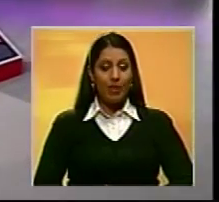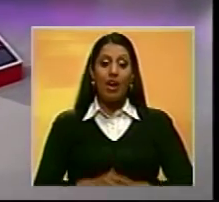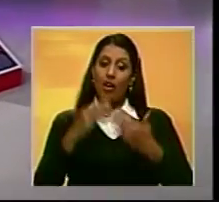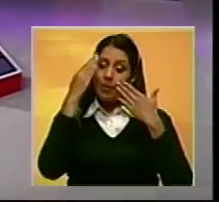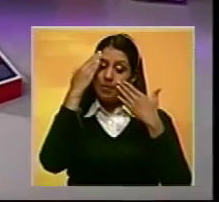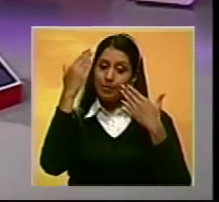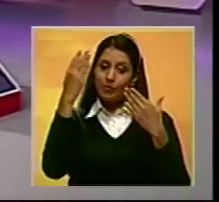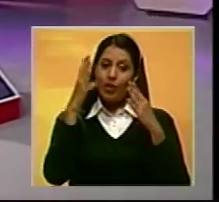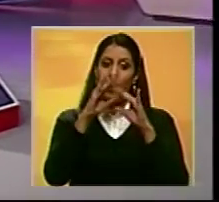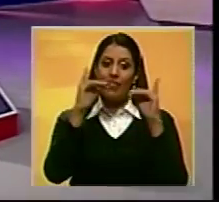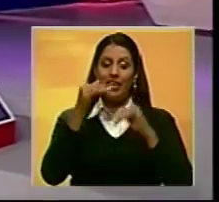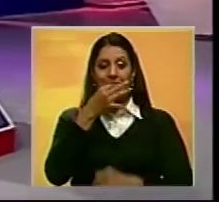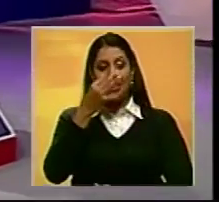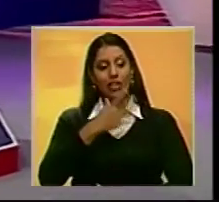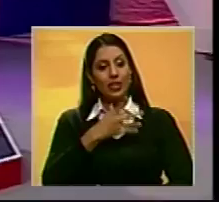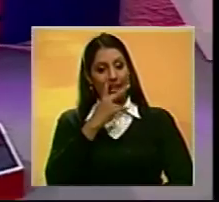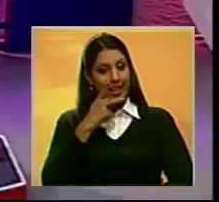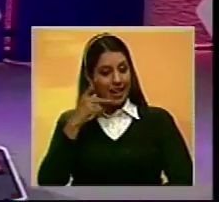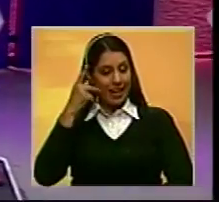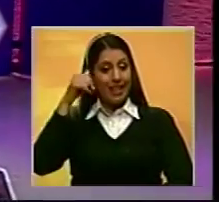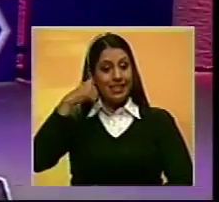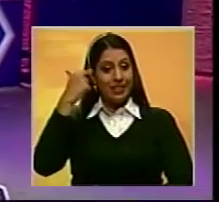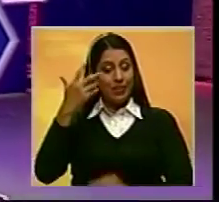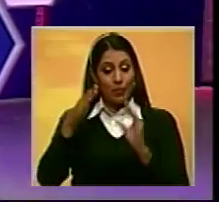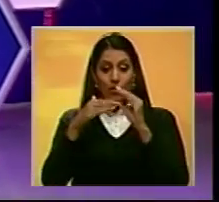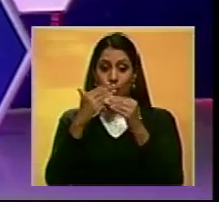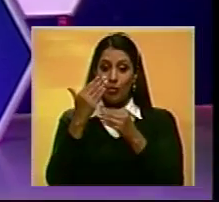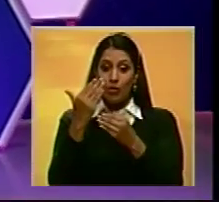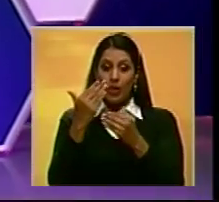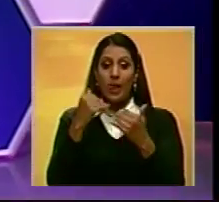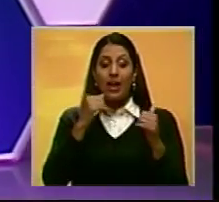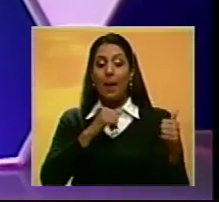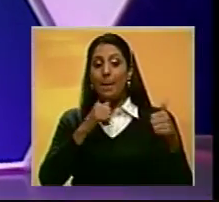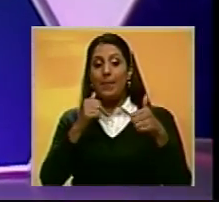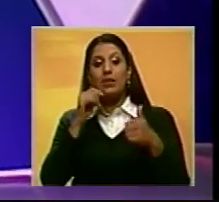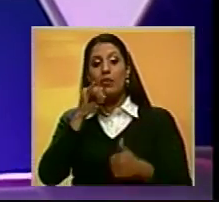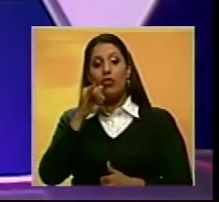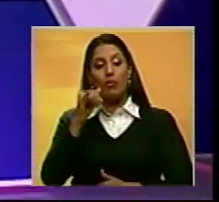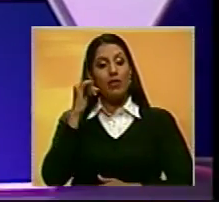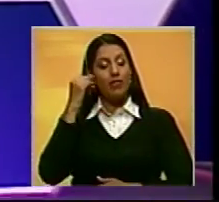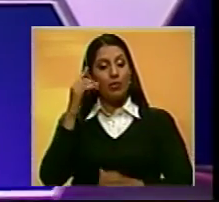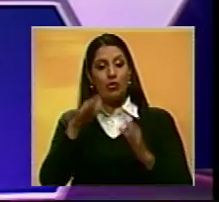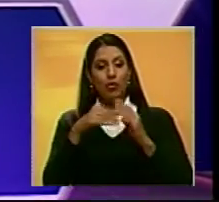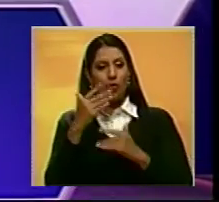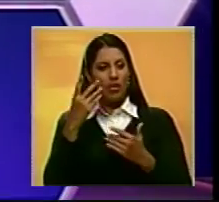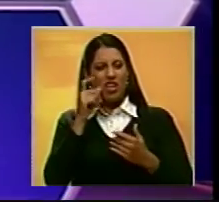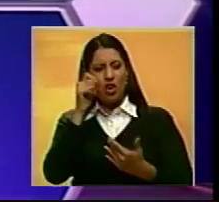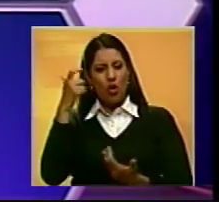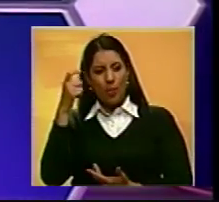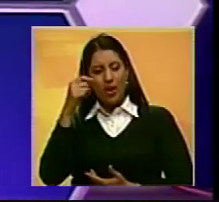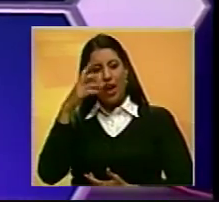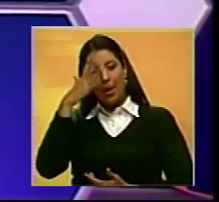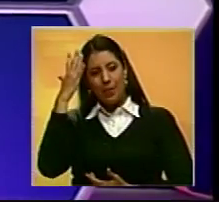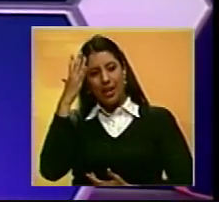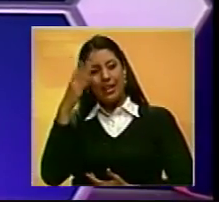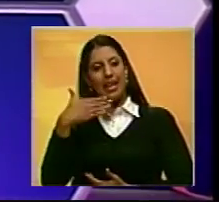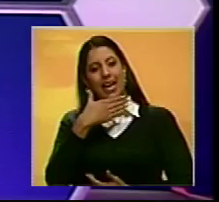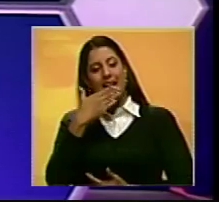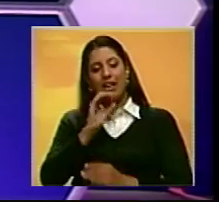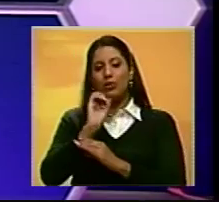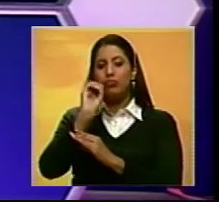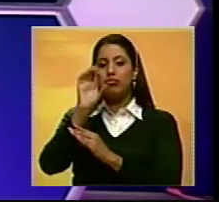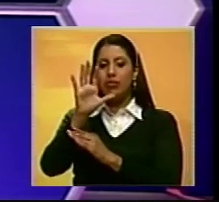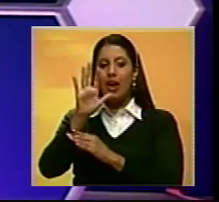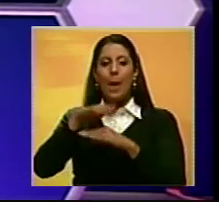Hola, ¿qué tal amigos? Feliz tarde, soy Carilis Cuadros y esto es Estrenos y Estrellas. Iniciamos la noticia del mundo del entretenimiento con Justin Bieber y la carta que envió a sus